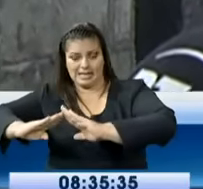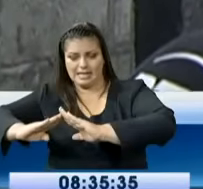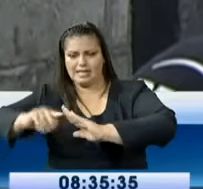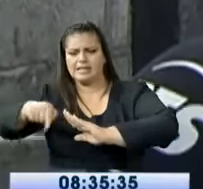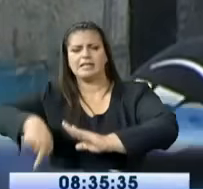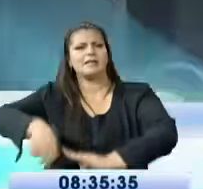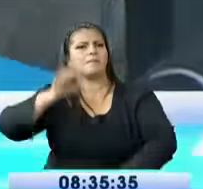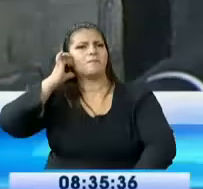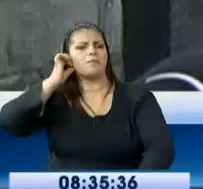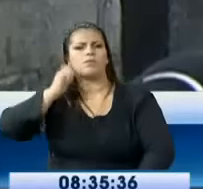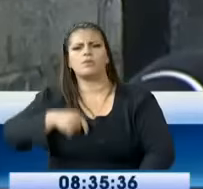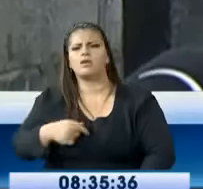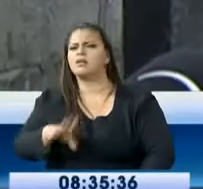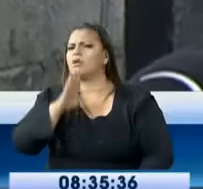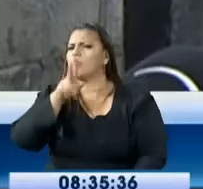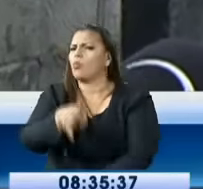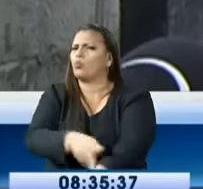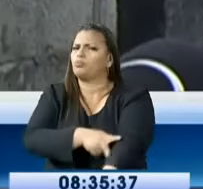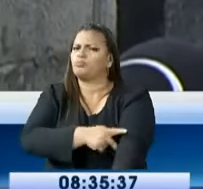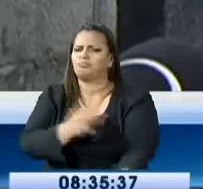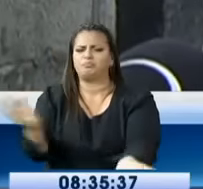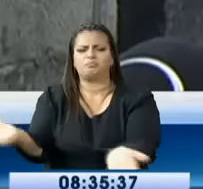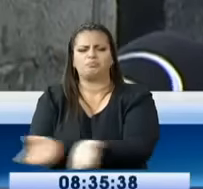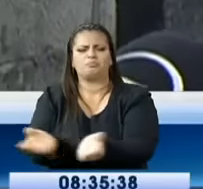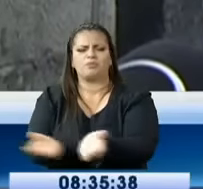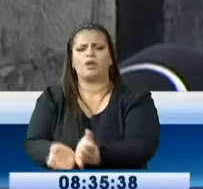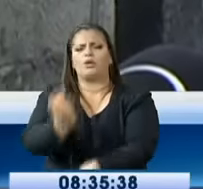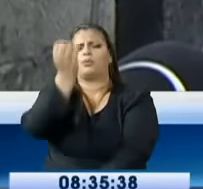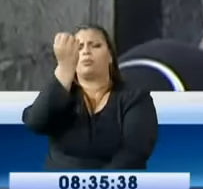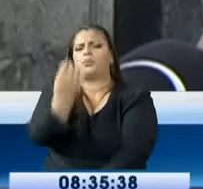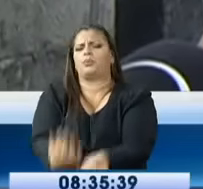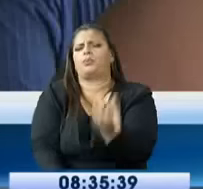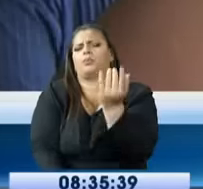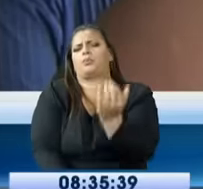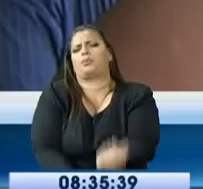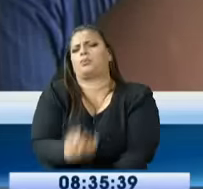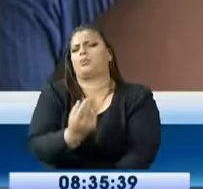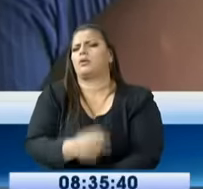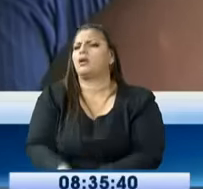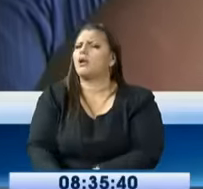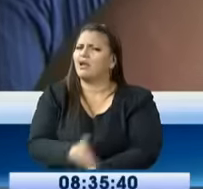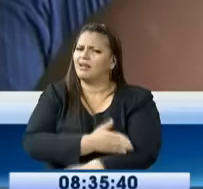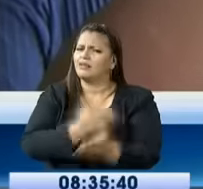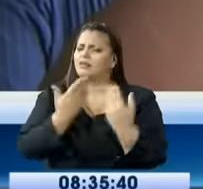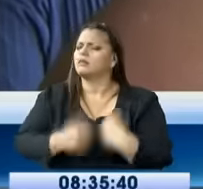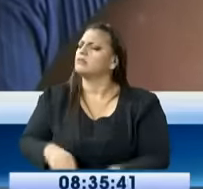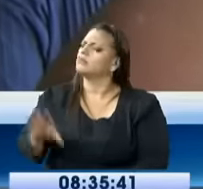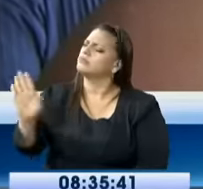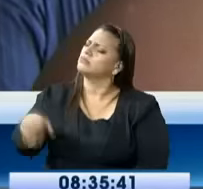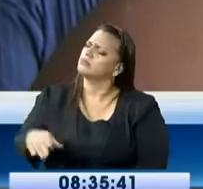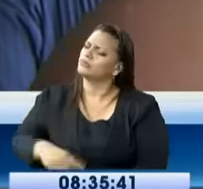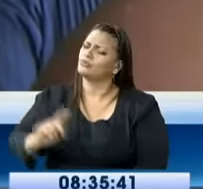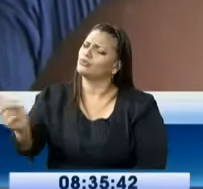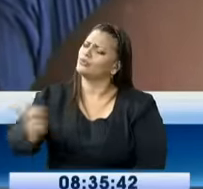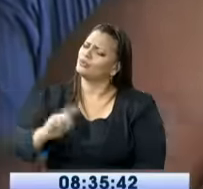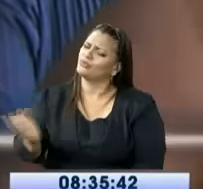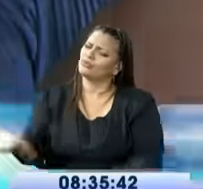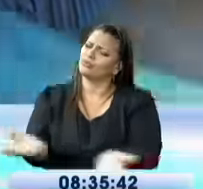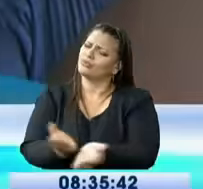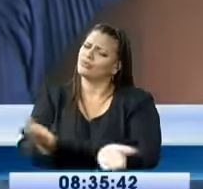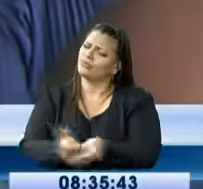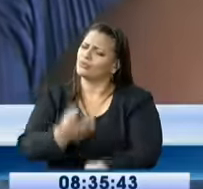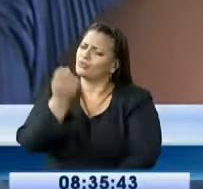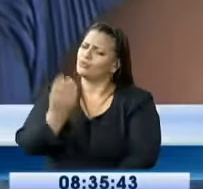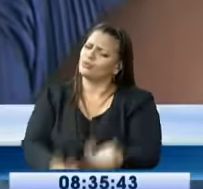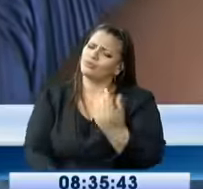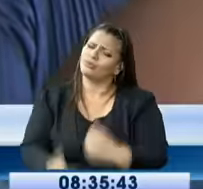atrás del patio. Yo sé que es el patio de ella, pero mi casa estaba cerquita. Se le llamó la atención a la señora que por favor no quemaran basura. Le supo decir a